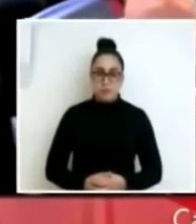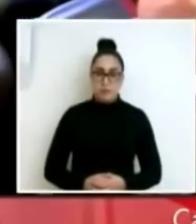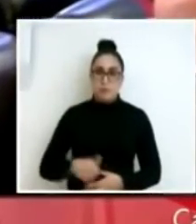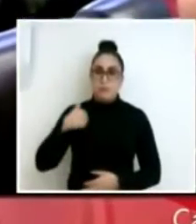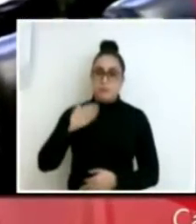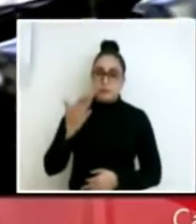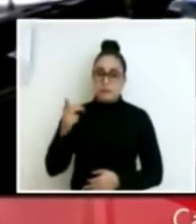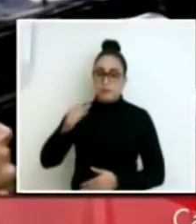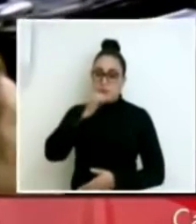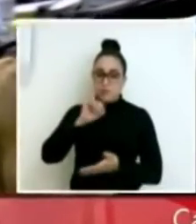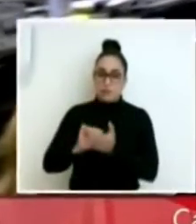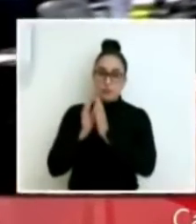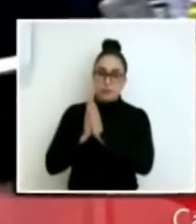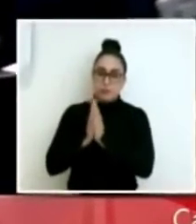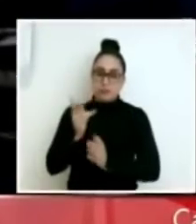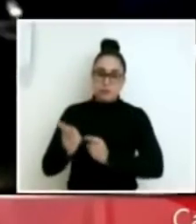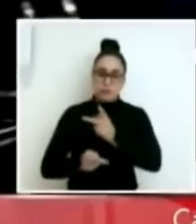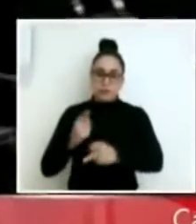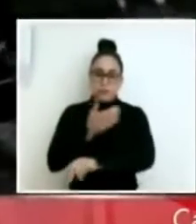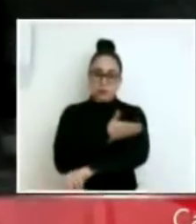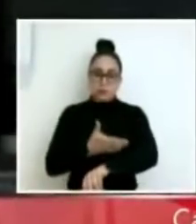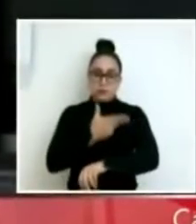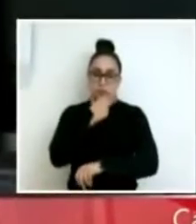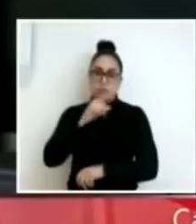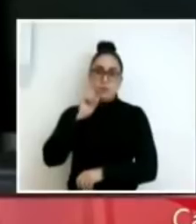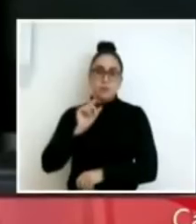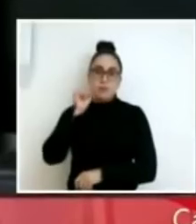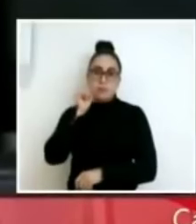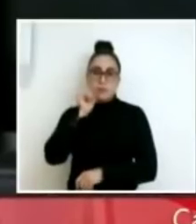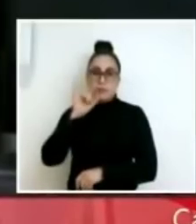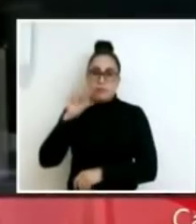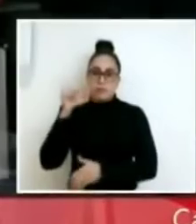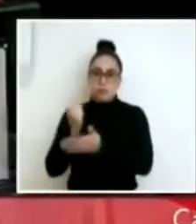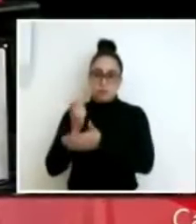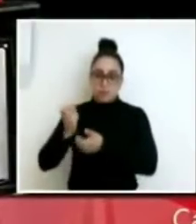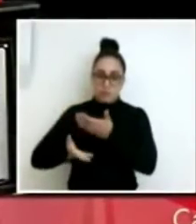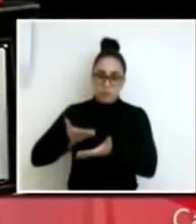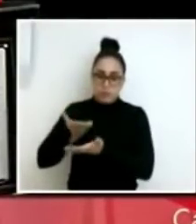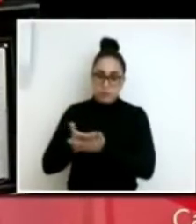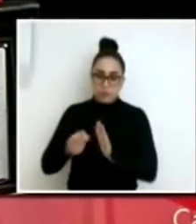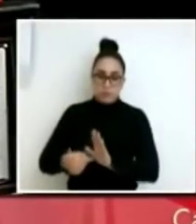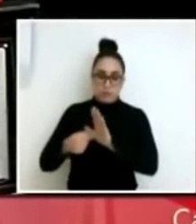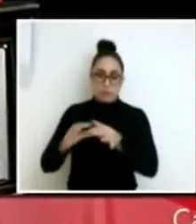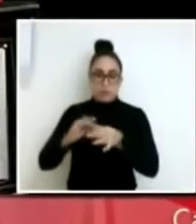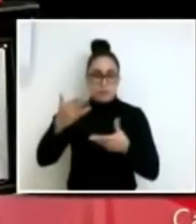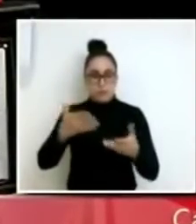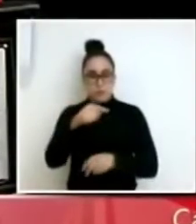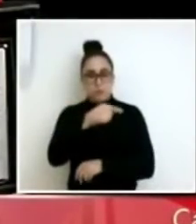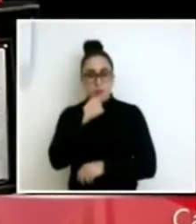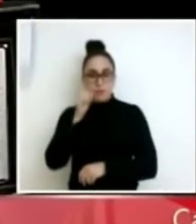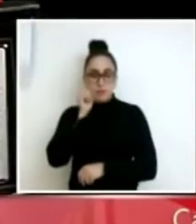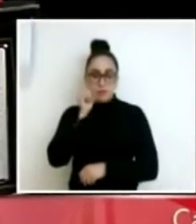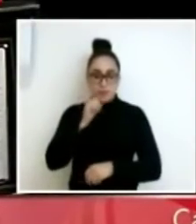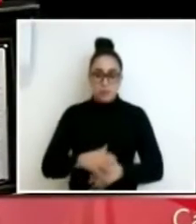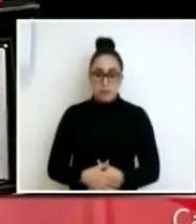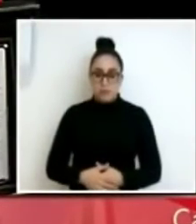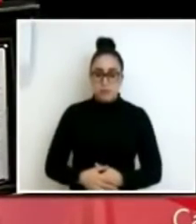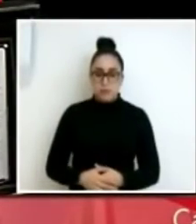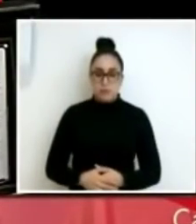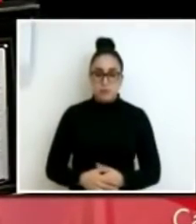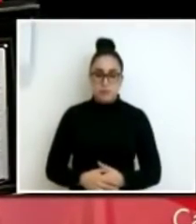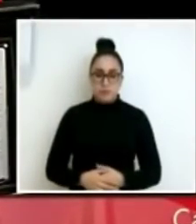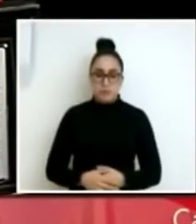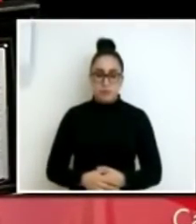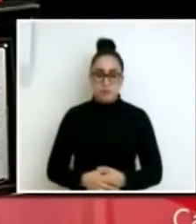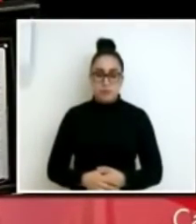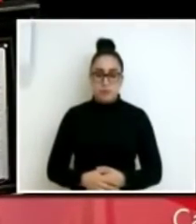Solicito a la Secretaría consulte a la Asamblea en votación económica si se admiten a discusión las propuestas presentadas.